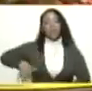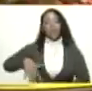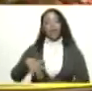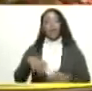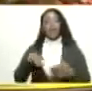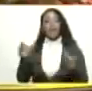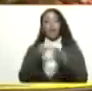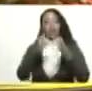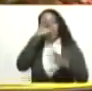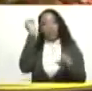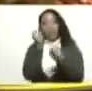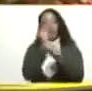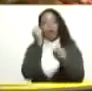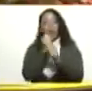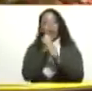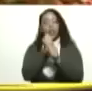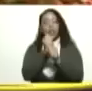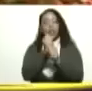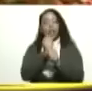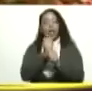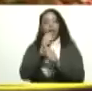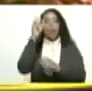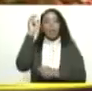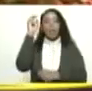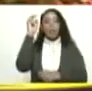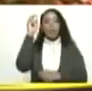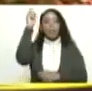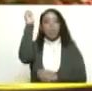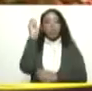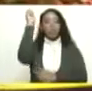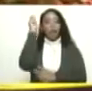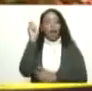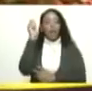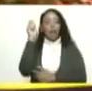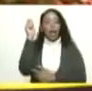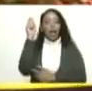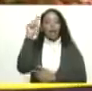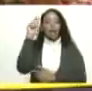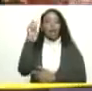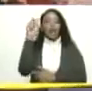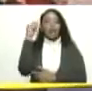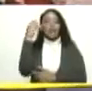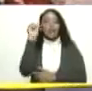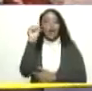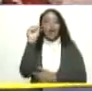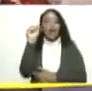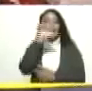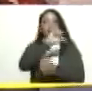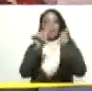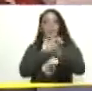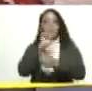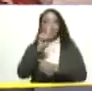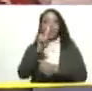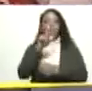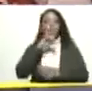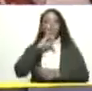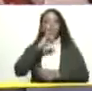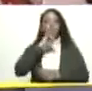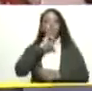obrera. La diputada Tania Díaz, vicepresidenta de Formación e